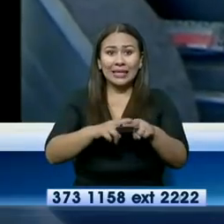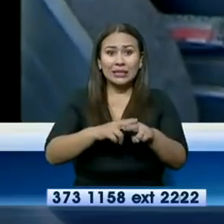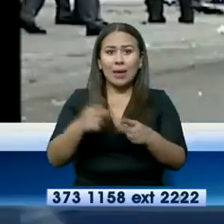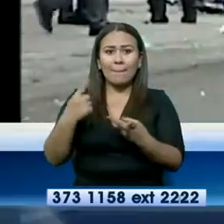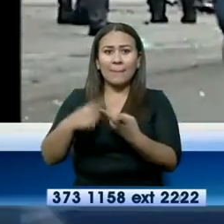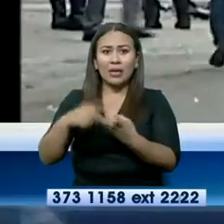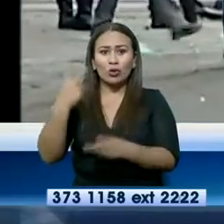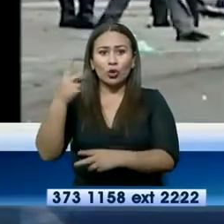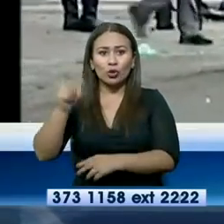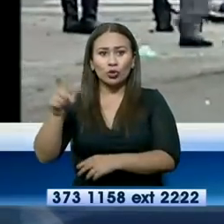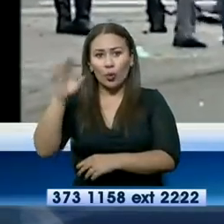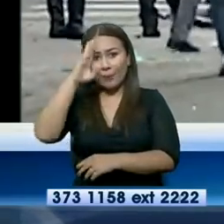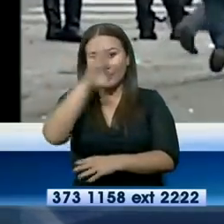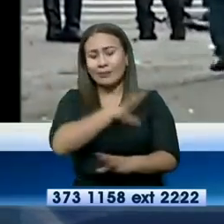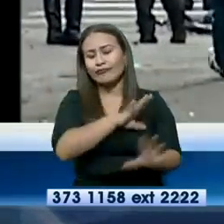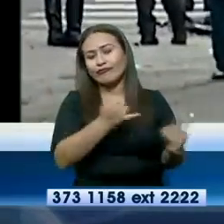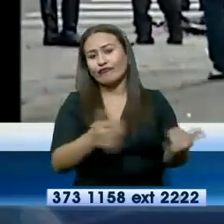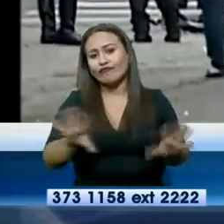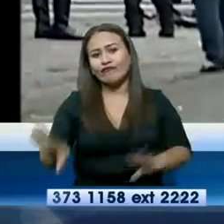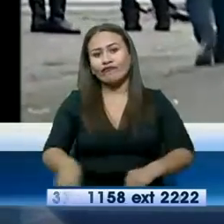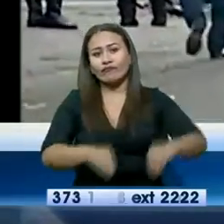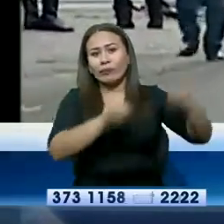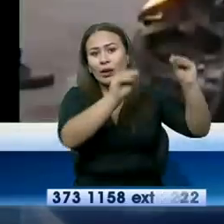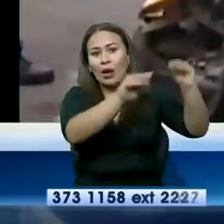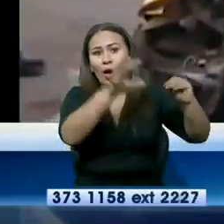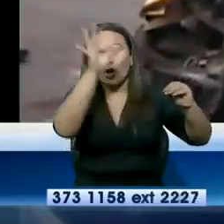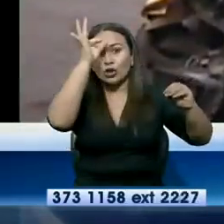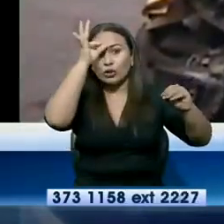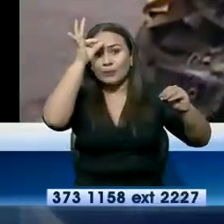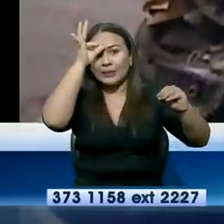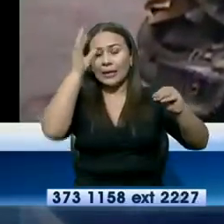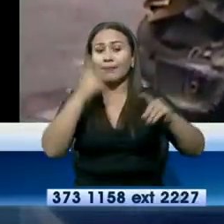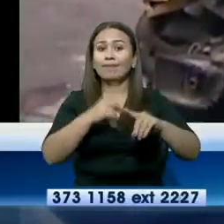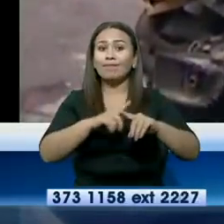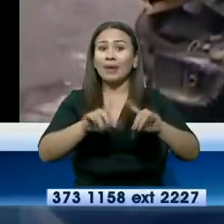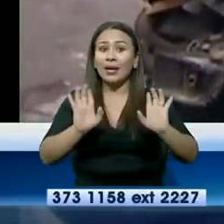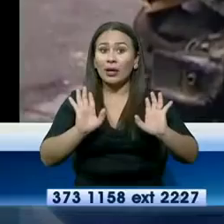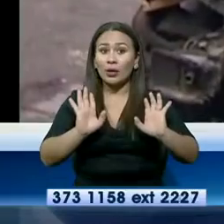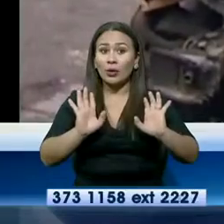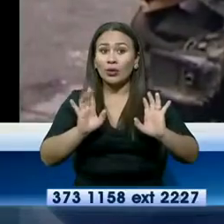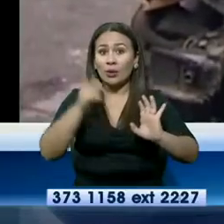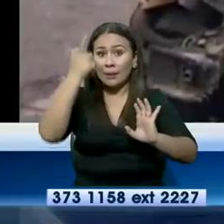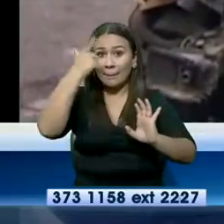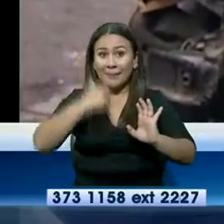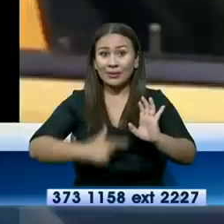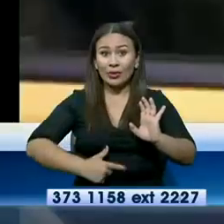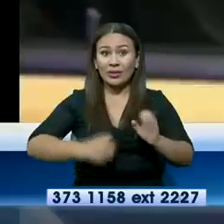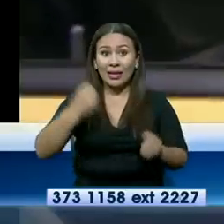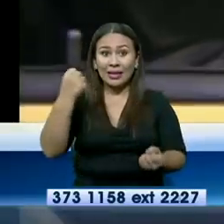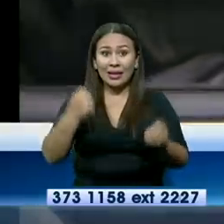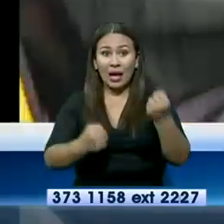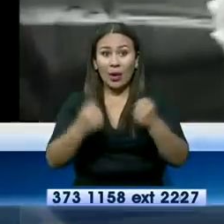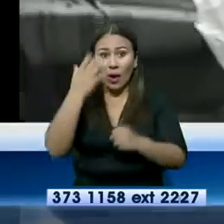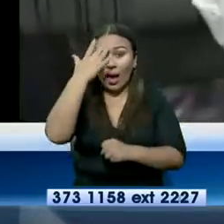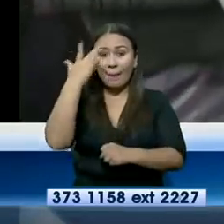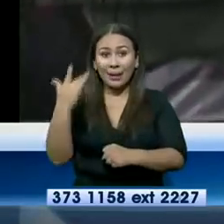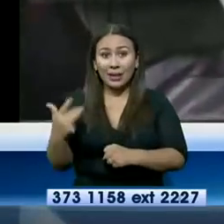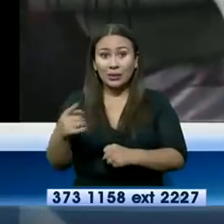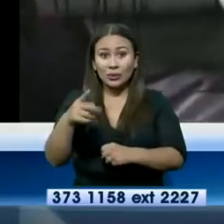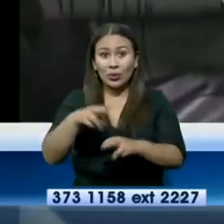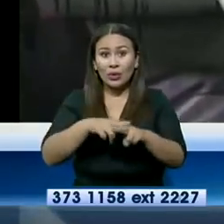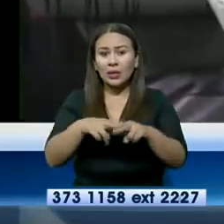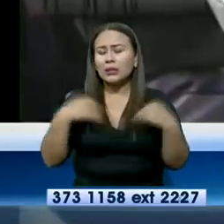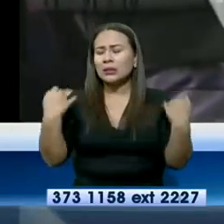policías fueron trasladados hasta una casa de salud, pero sería el transportista amarillo quien llevó las